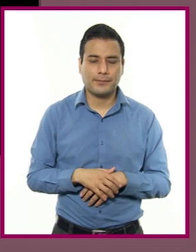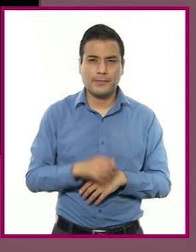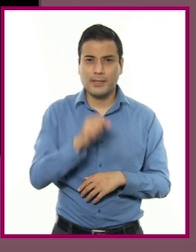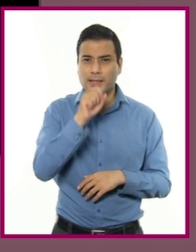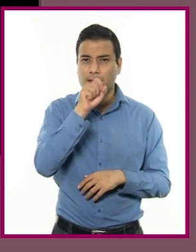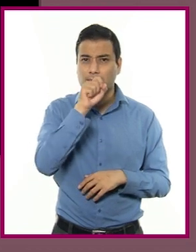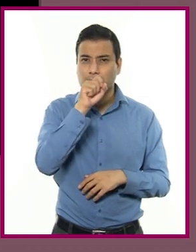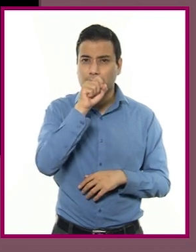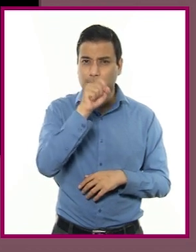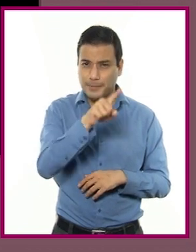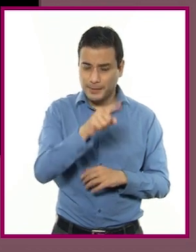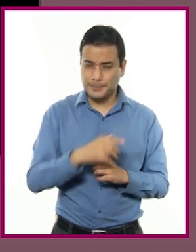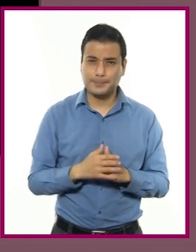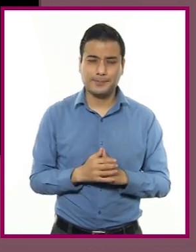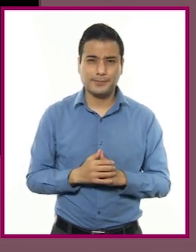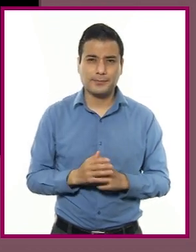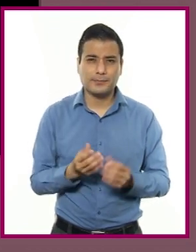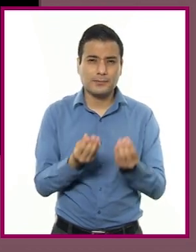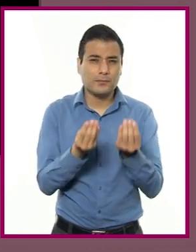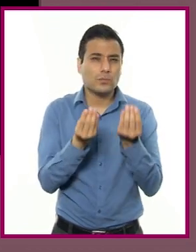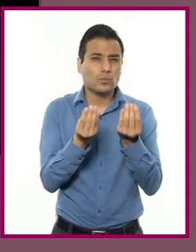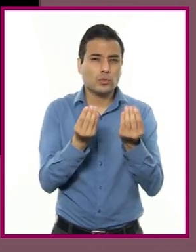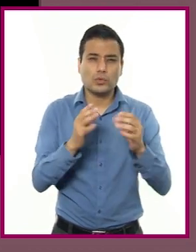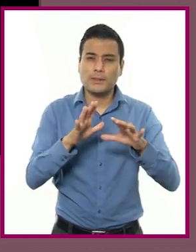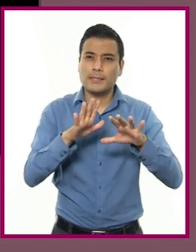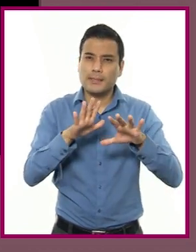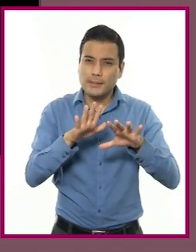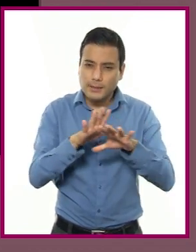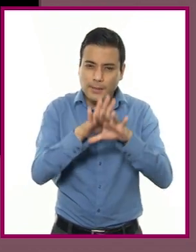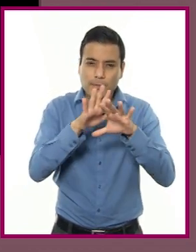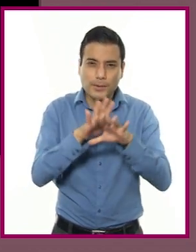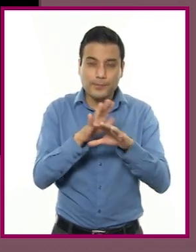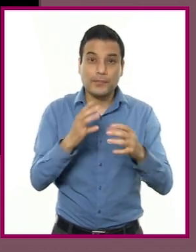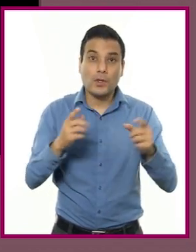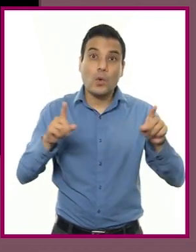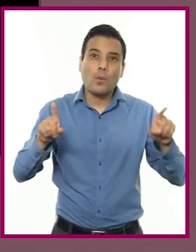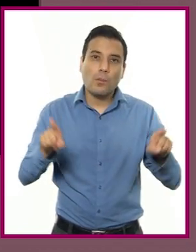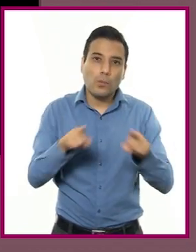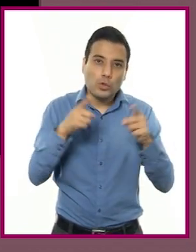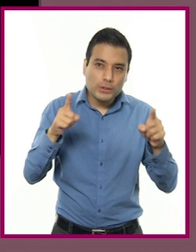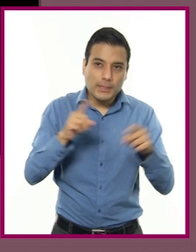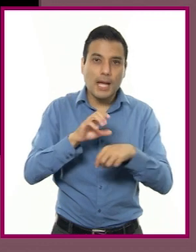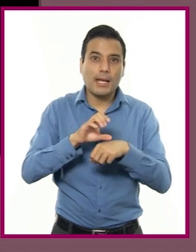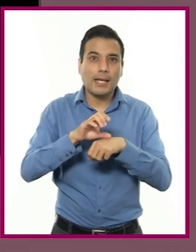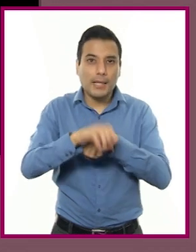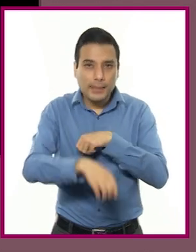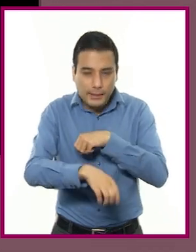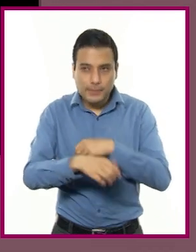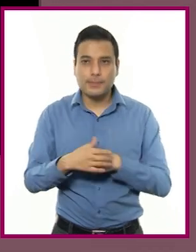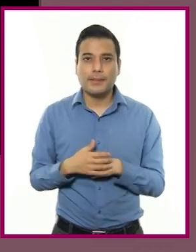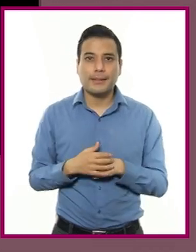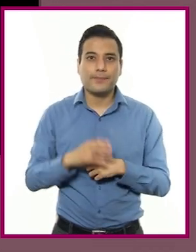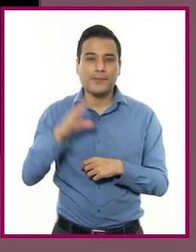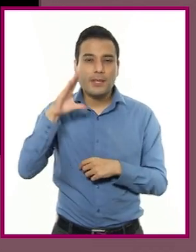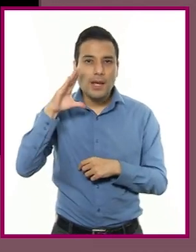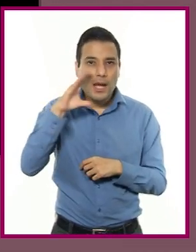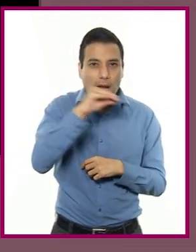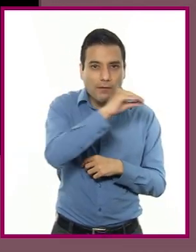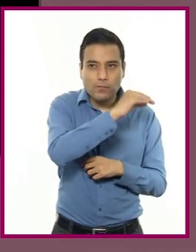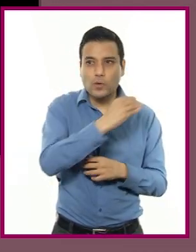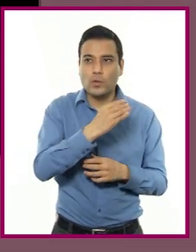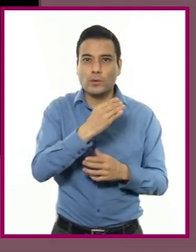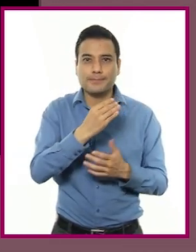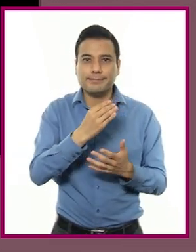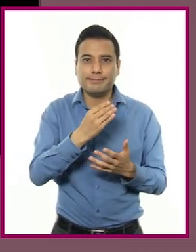ahí mucha adaptación de músicas del Caribe, de músicas afromestizas, etcétera,